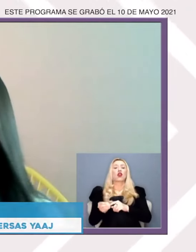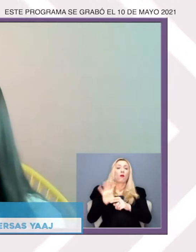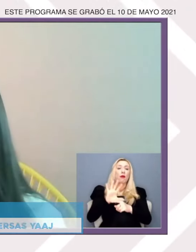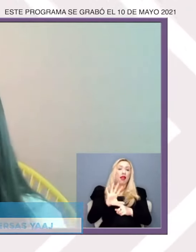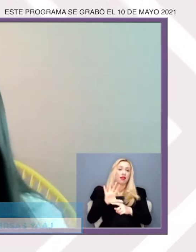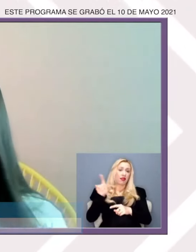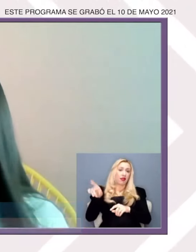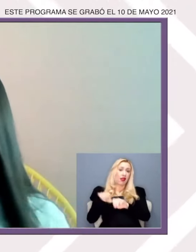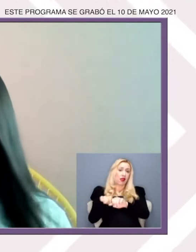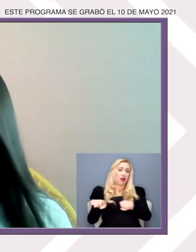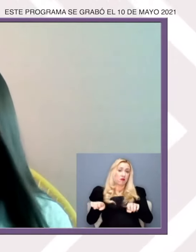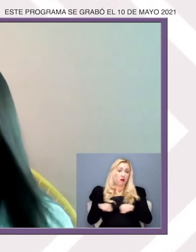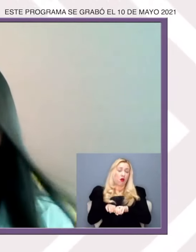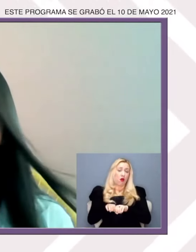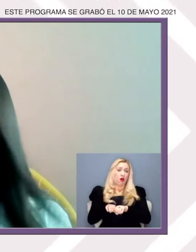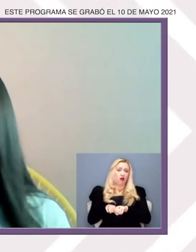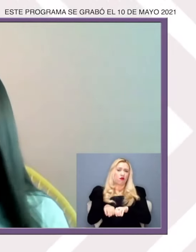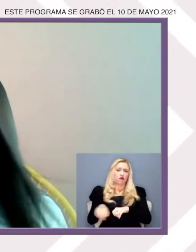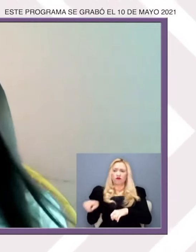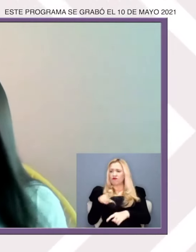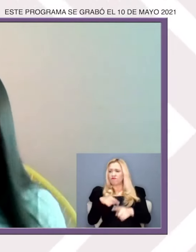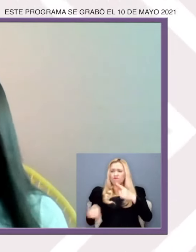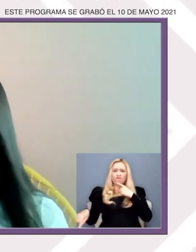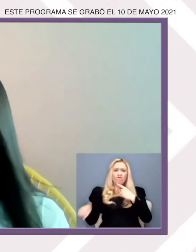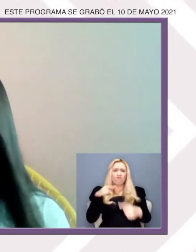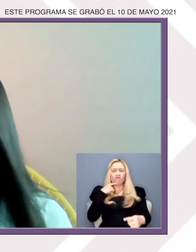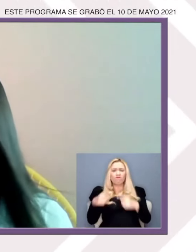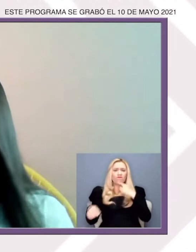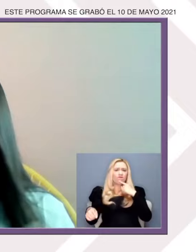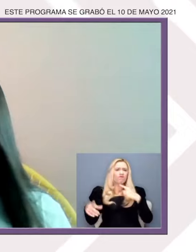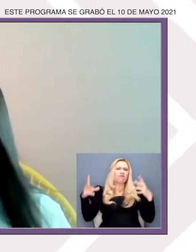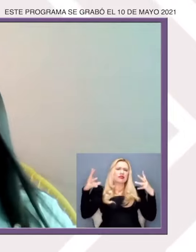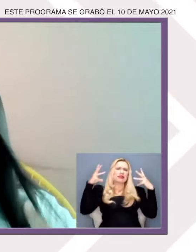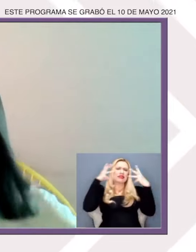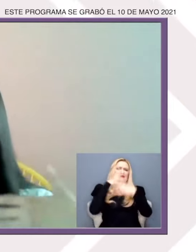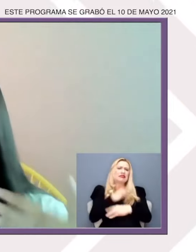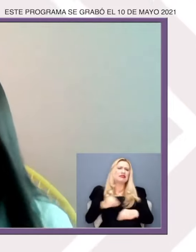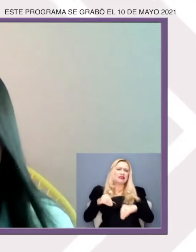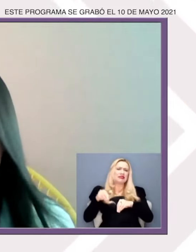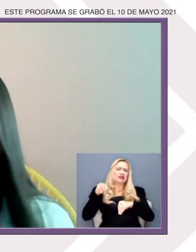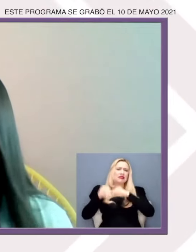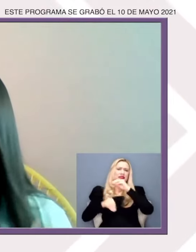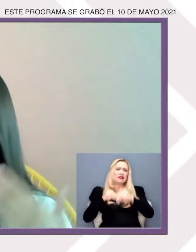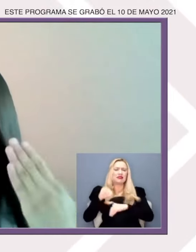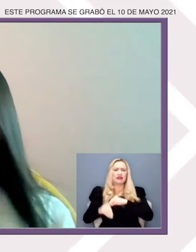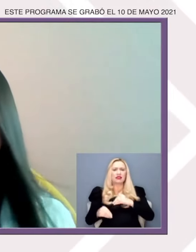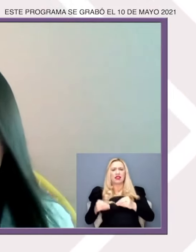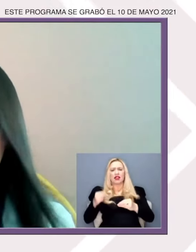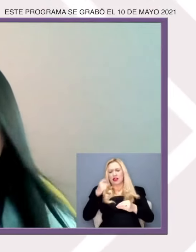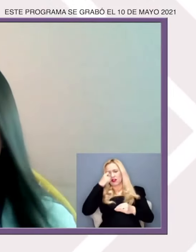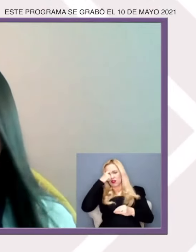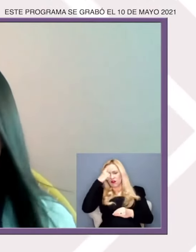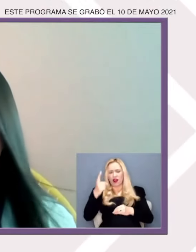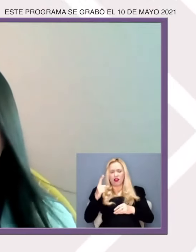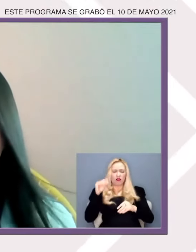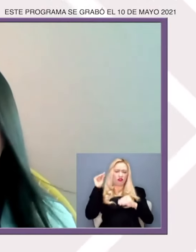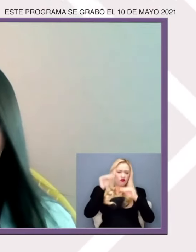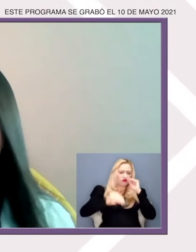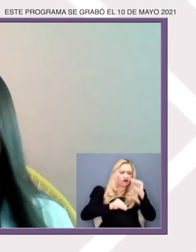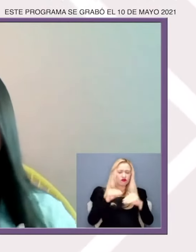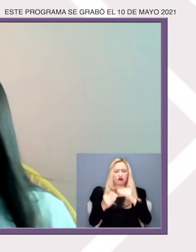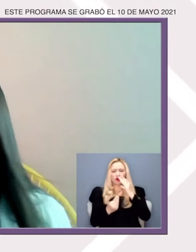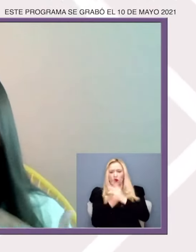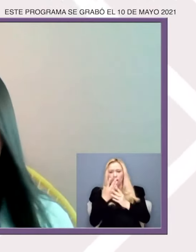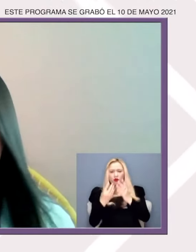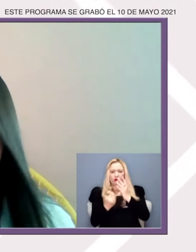equipo hicimos un maravilloso trabajo, creando, analizando, innovando también, con